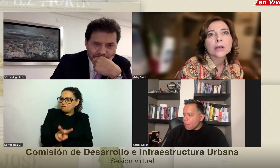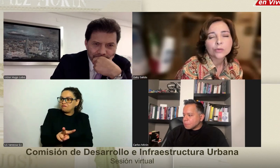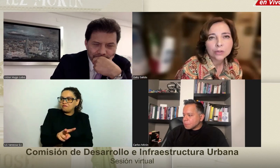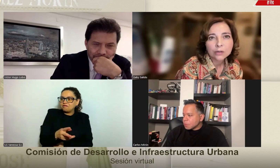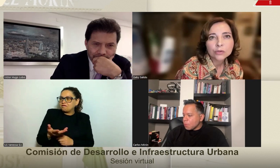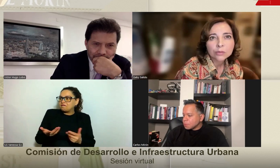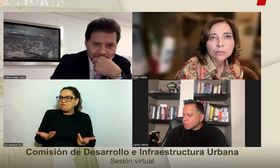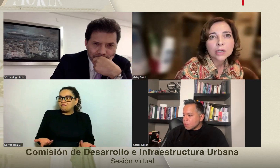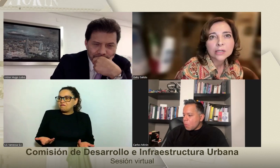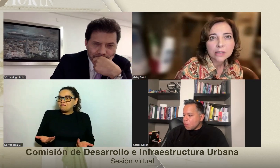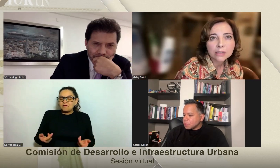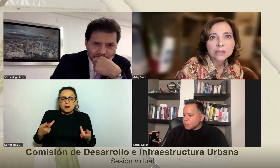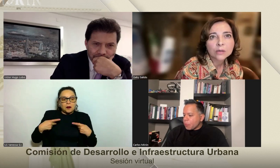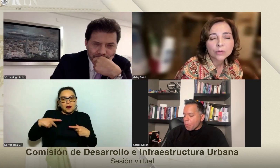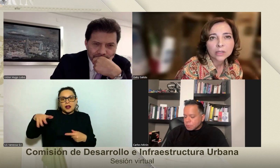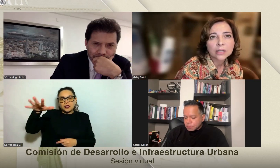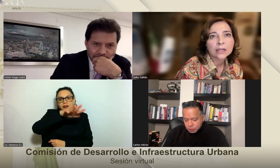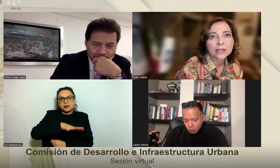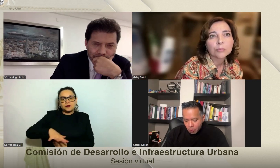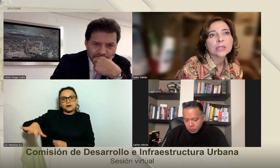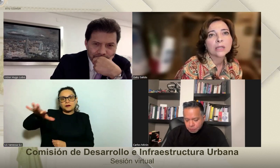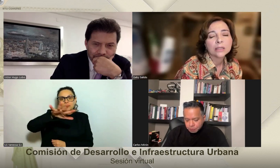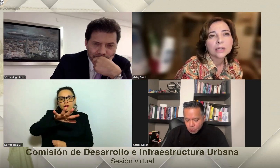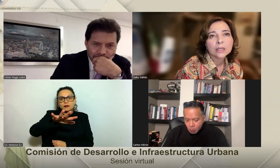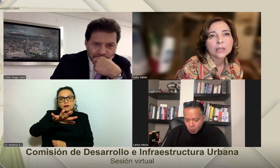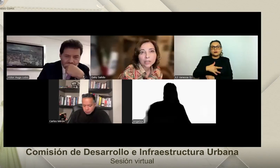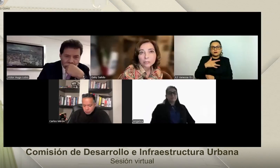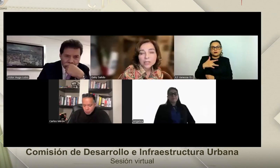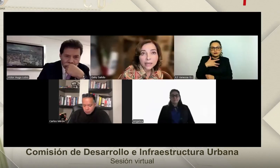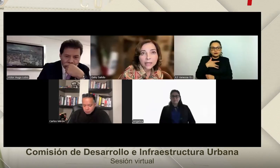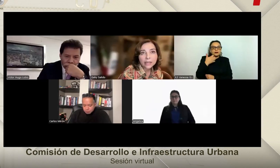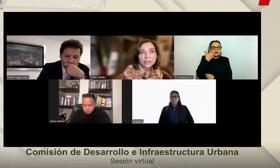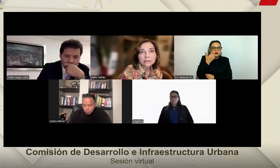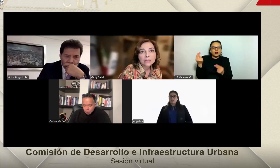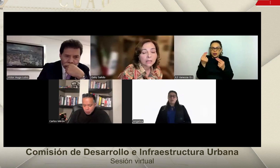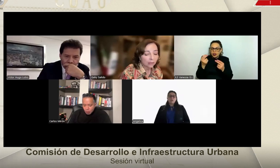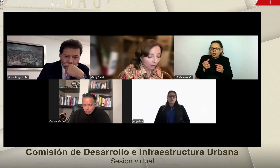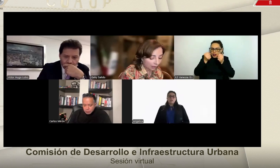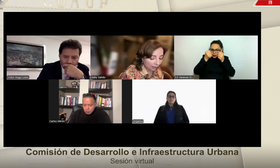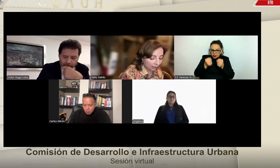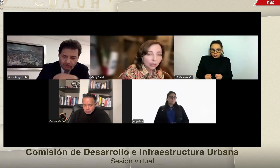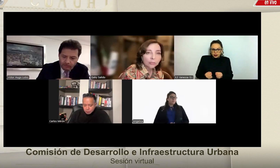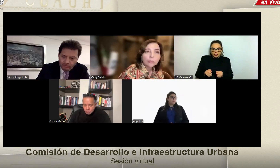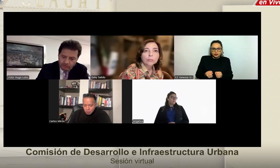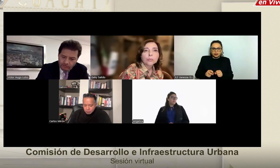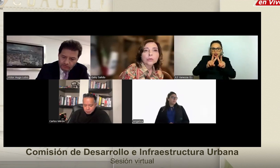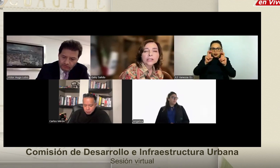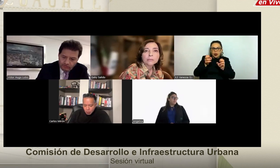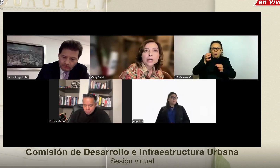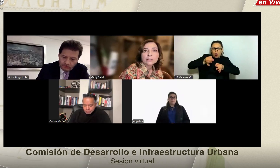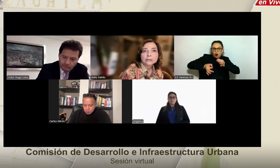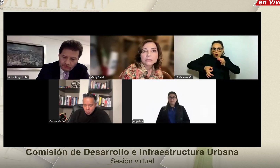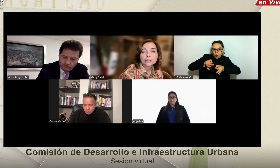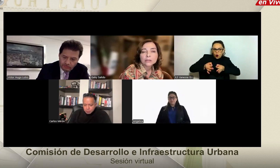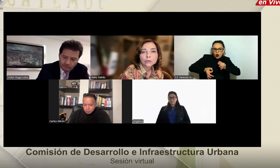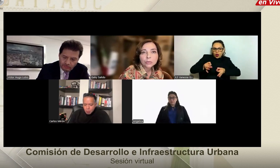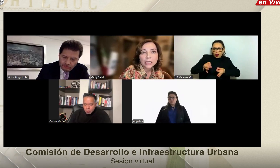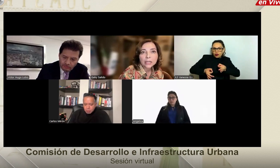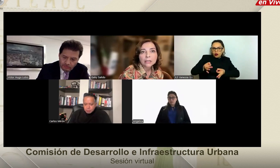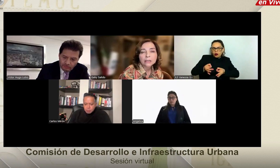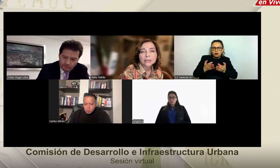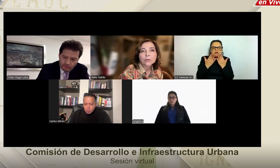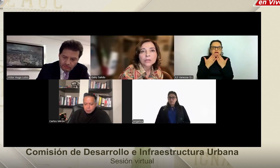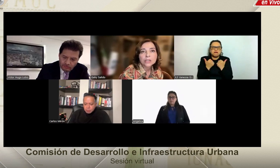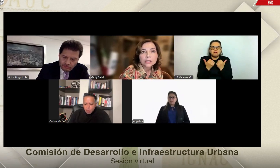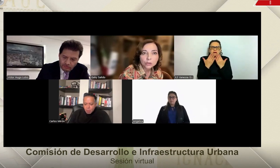alentador para los ciudadanos que buscan la certeza jurídica en la capital, porque el mensaje es, pórtate mal, incumple